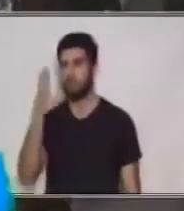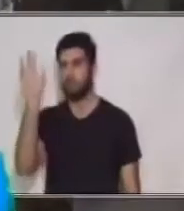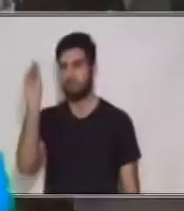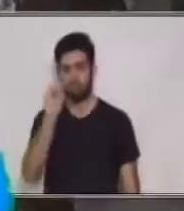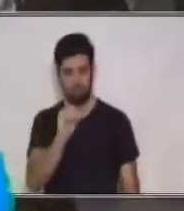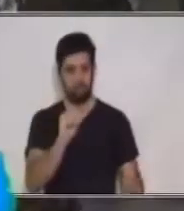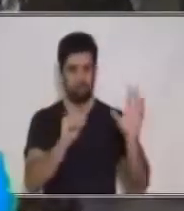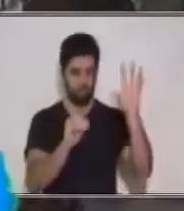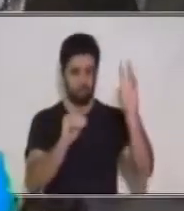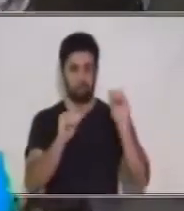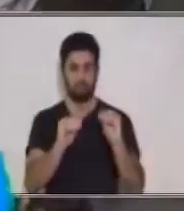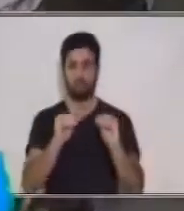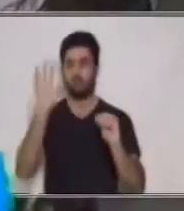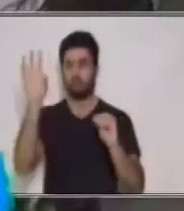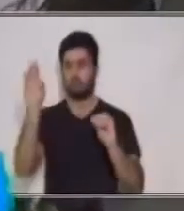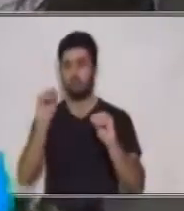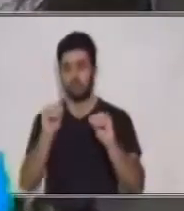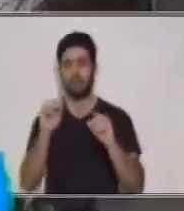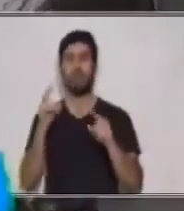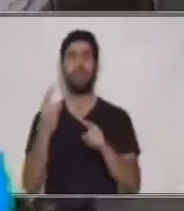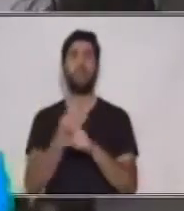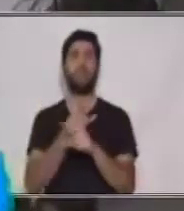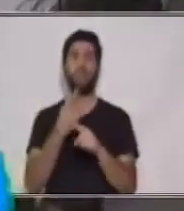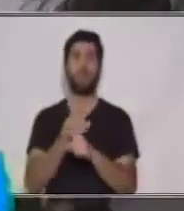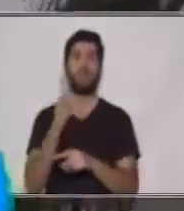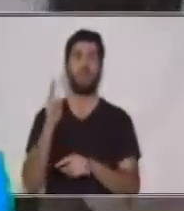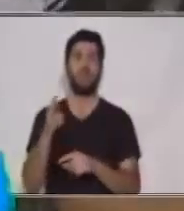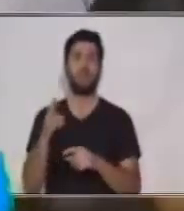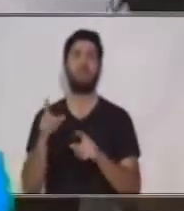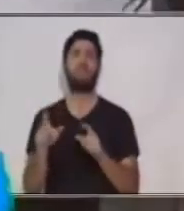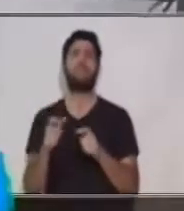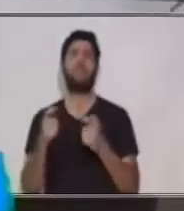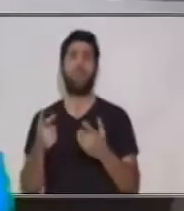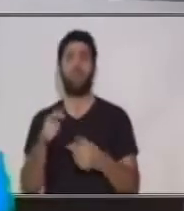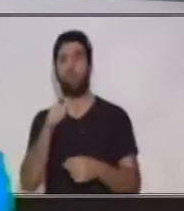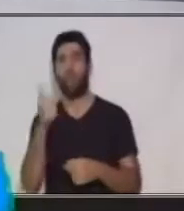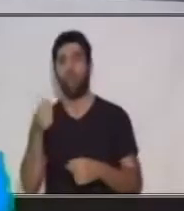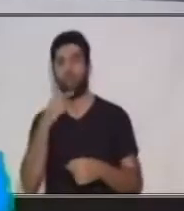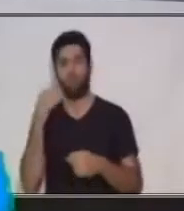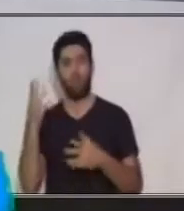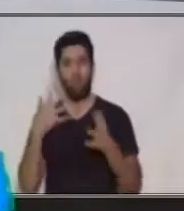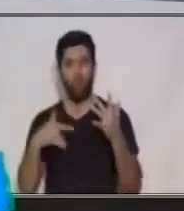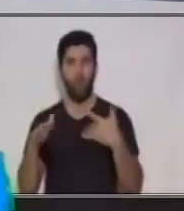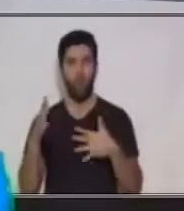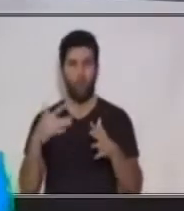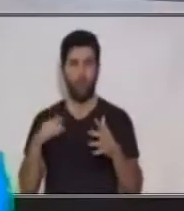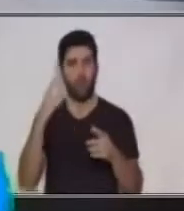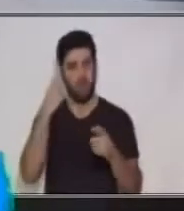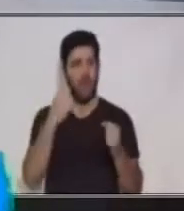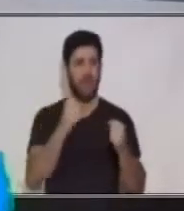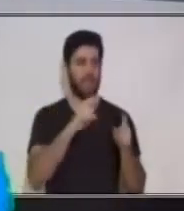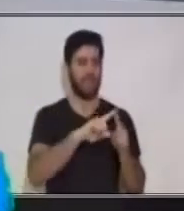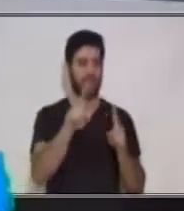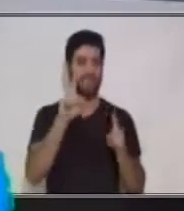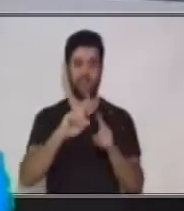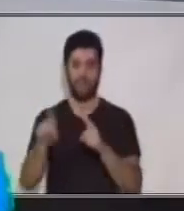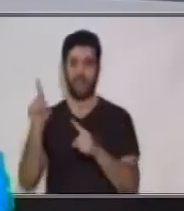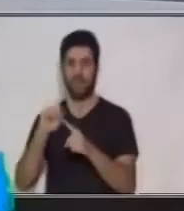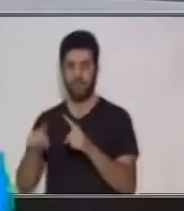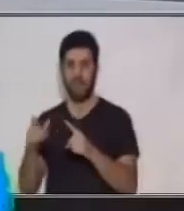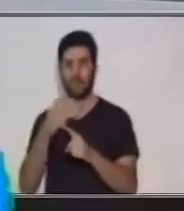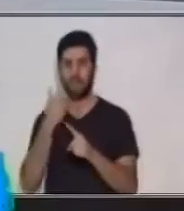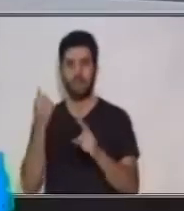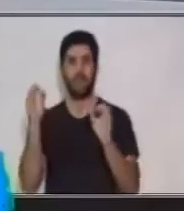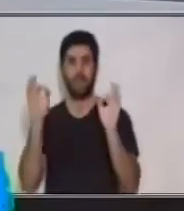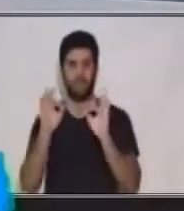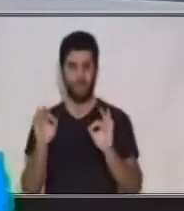recomiendo también en casa que tú siempre utilices lapiceros de otros colores para poner los signos, para diferenciar lo que estás